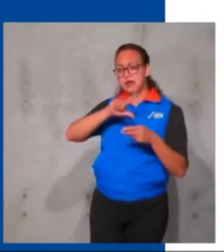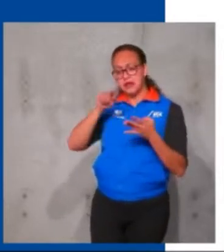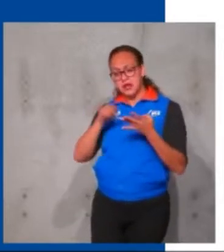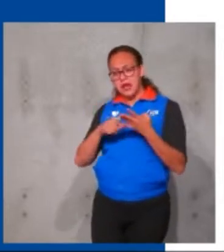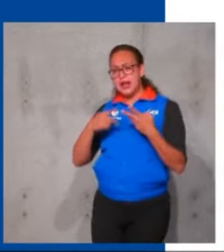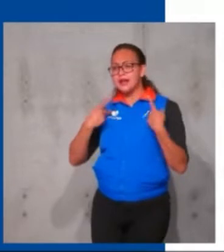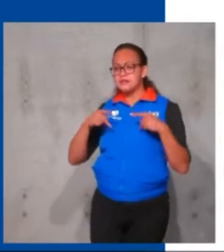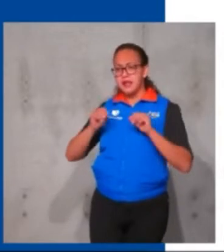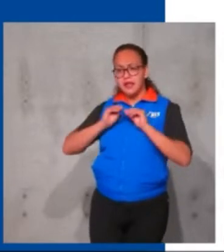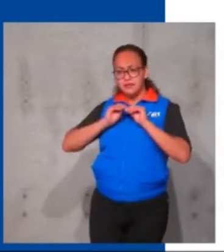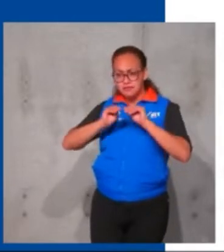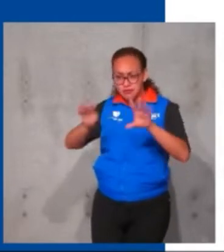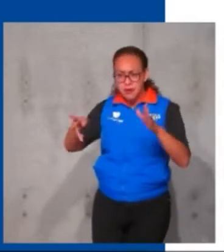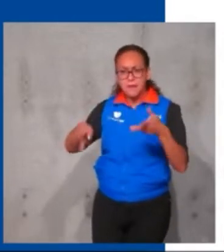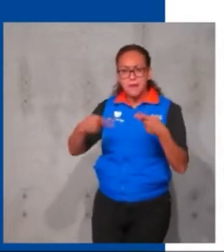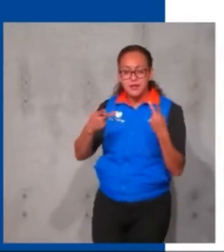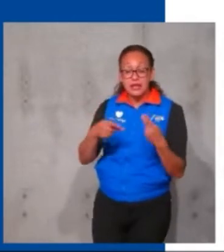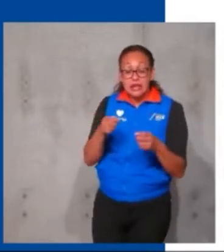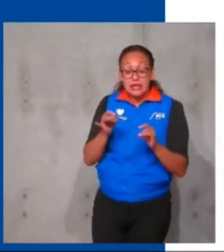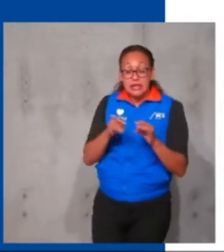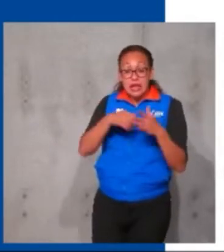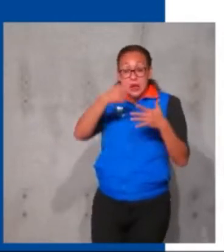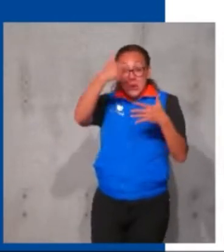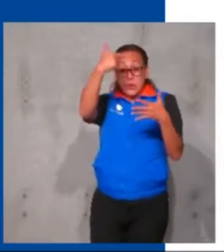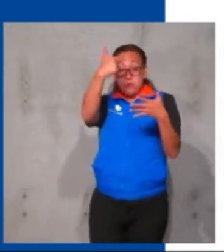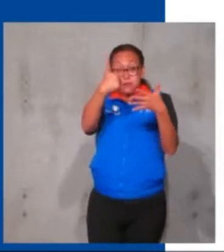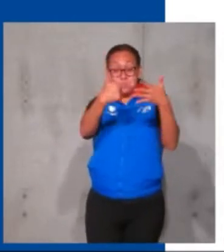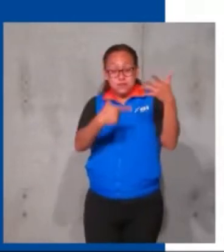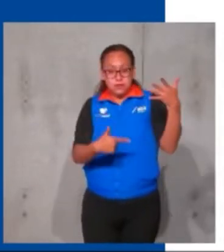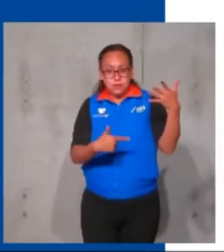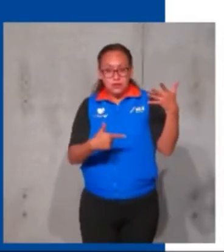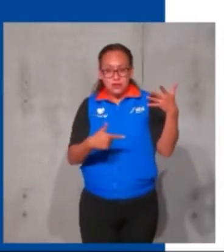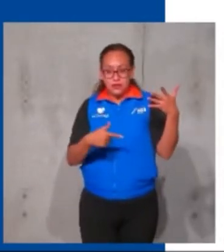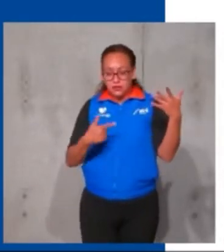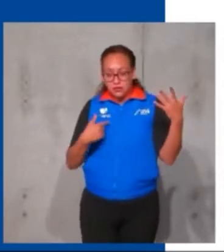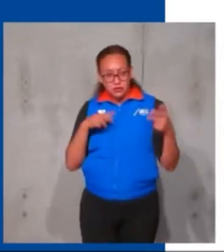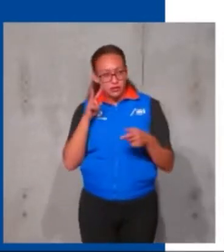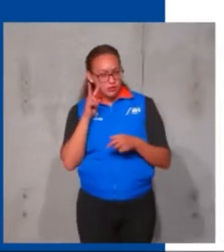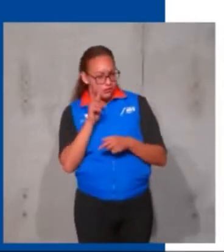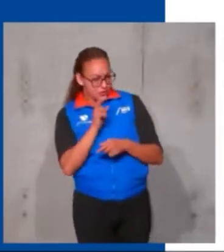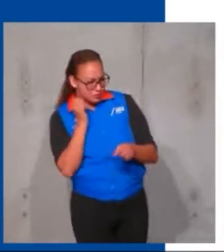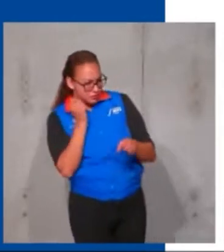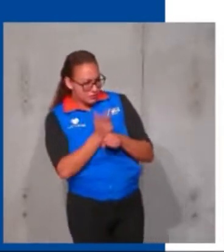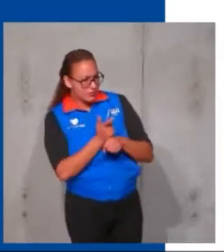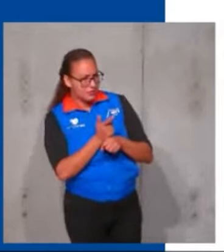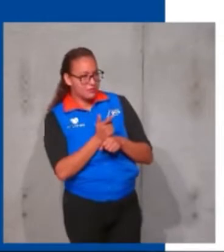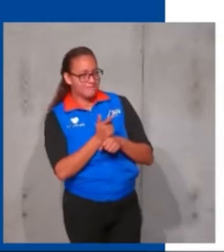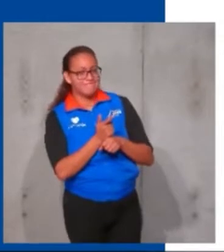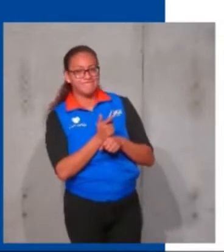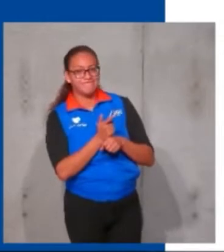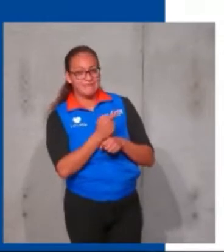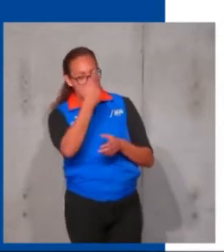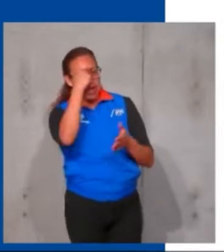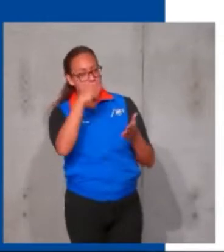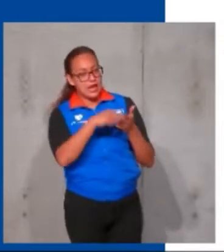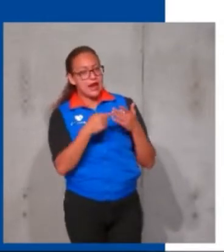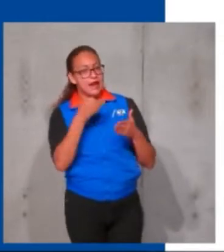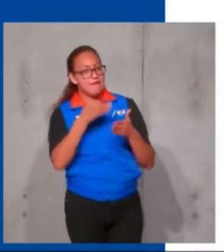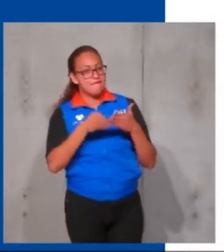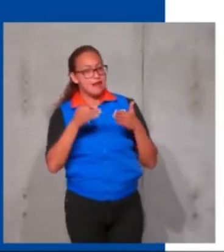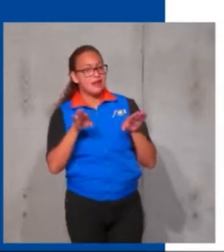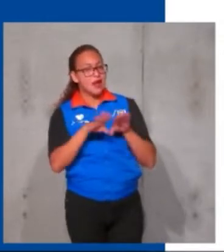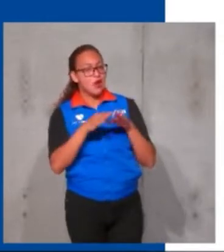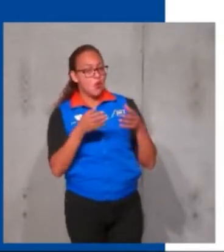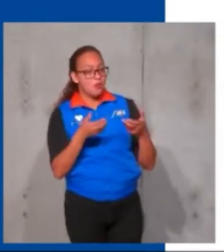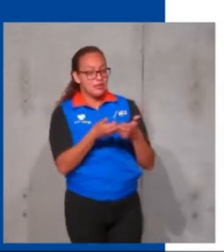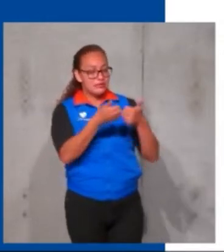los vendedores. Entonces, hacen una lista muy extensa y aquí lo importante es saberlos